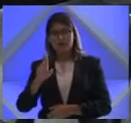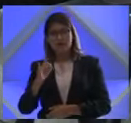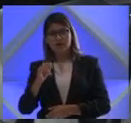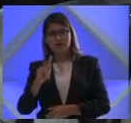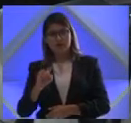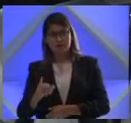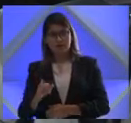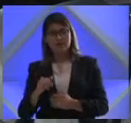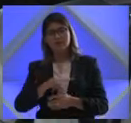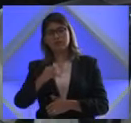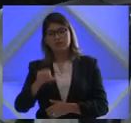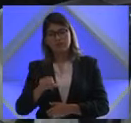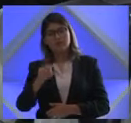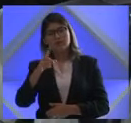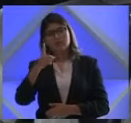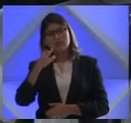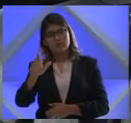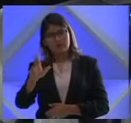doctor